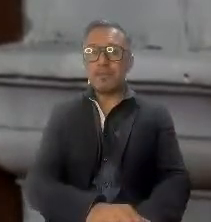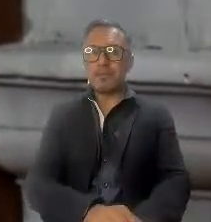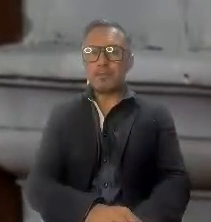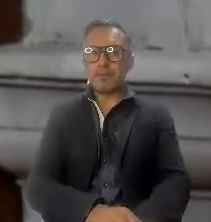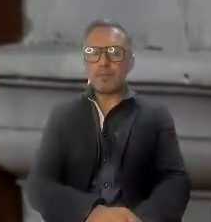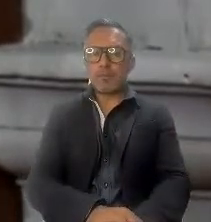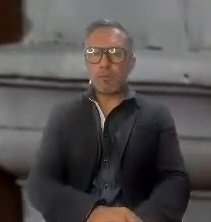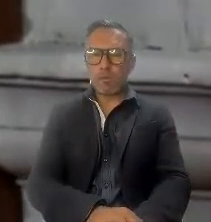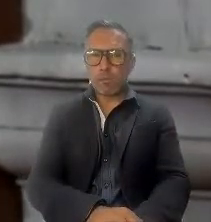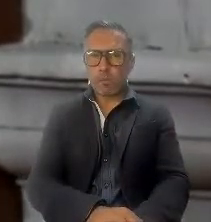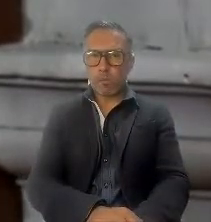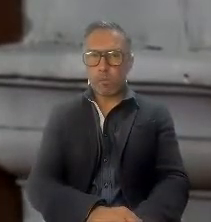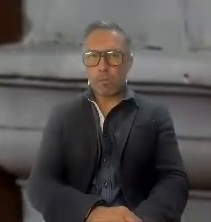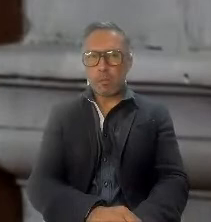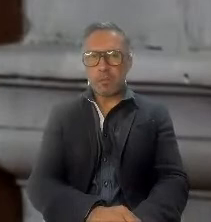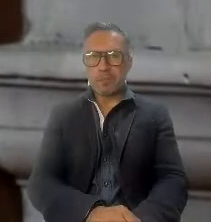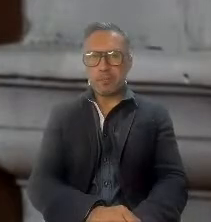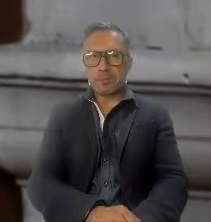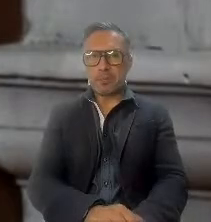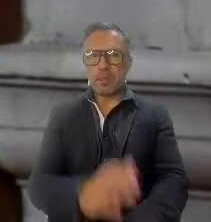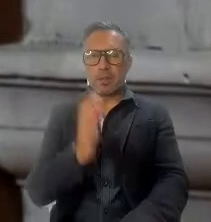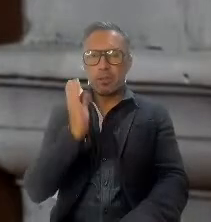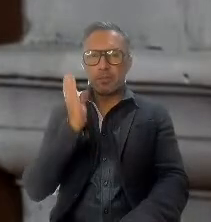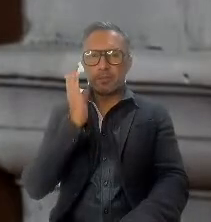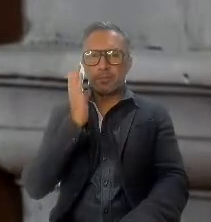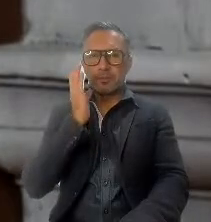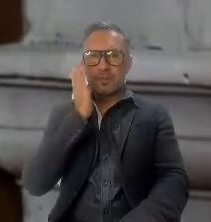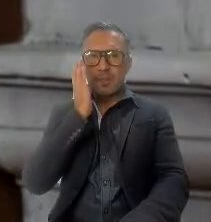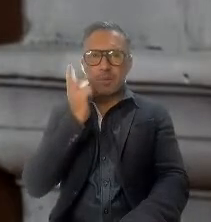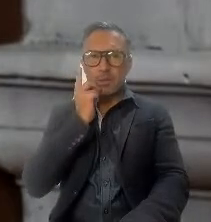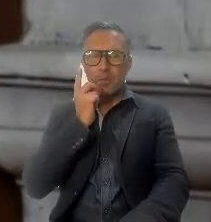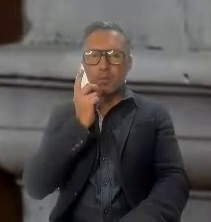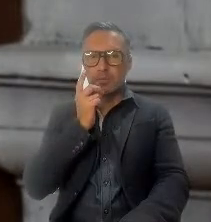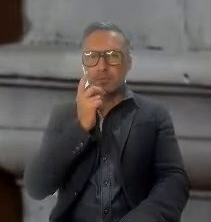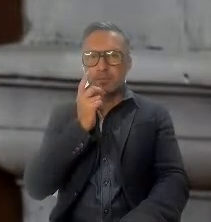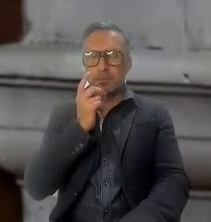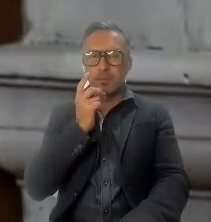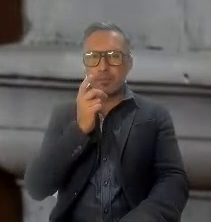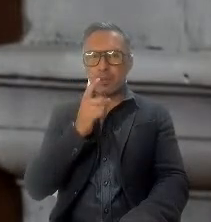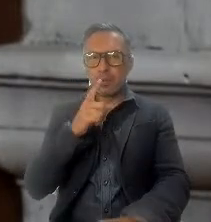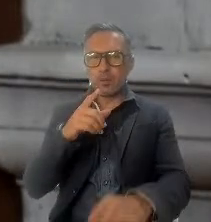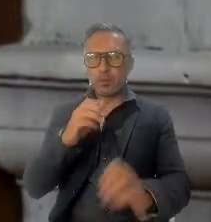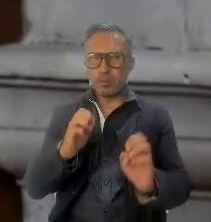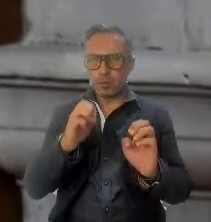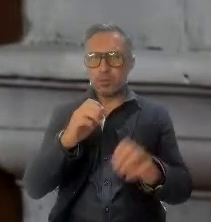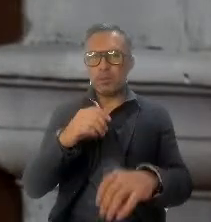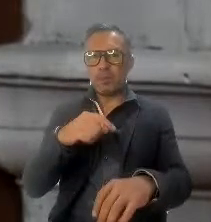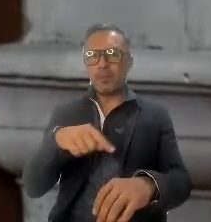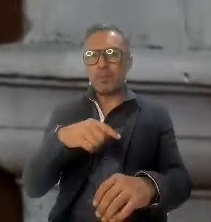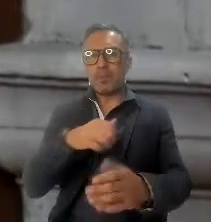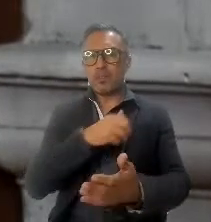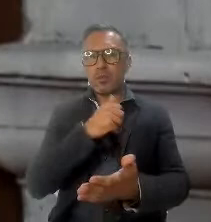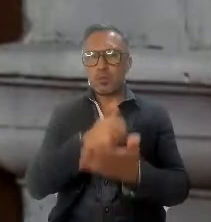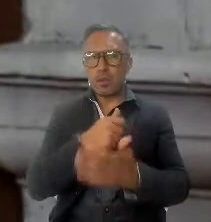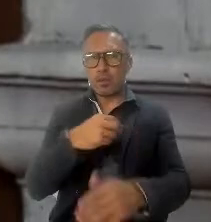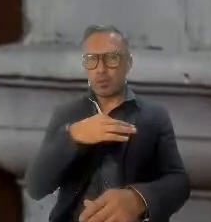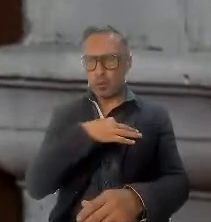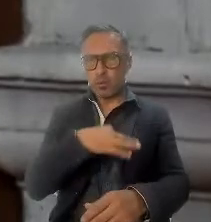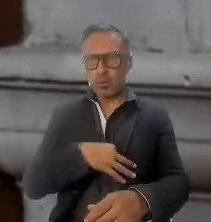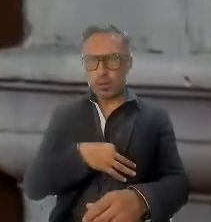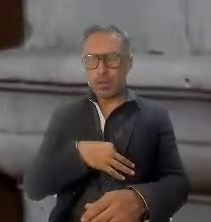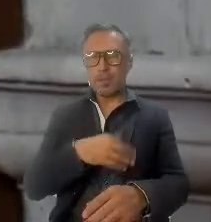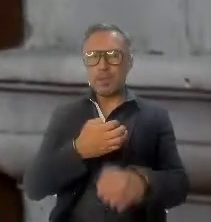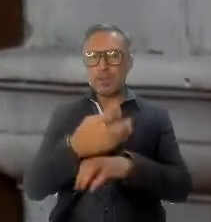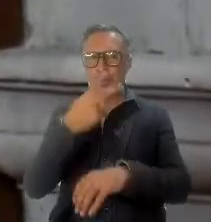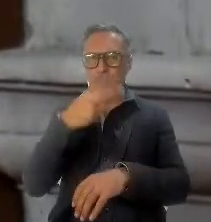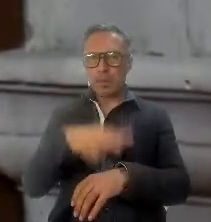En el Palacio del Poder Ejecutivo, en la ciudad de Toluca de Lerdo, capital del Estado de México, a los días del